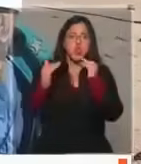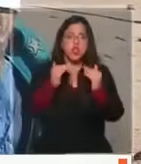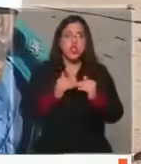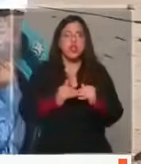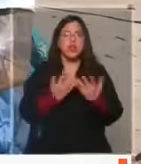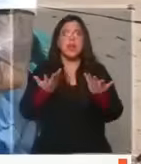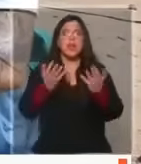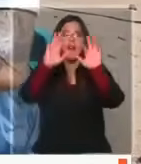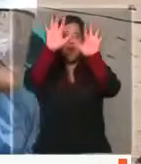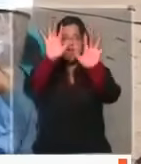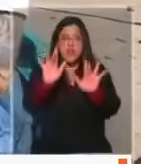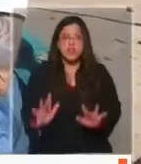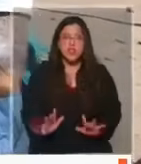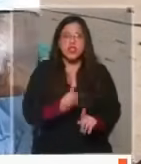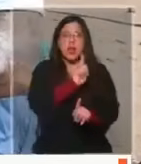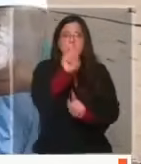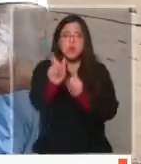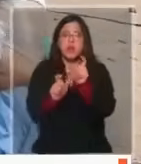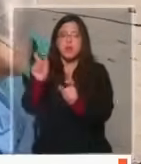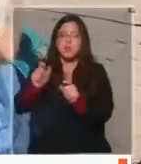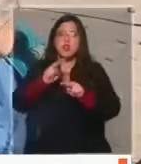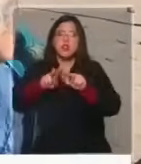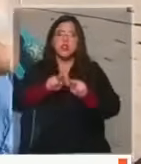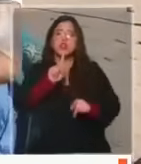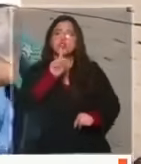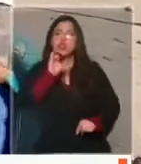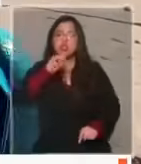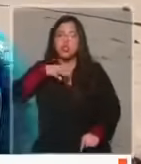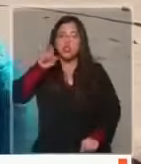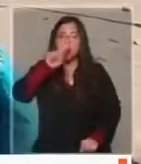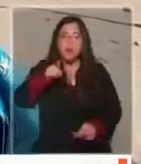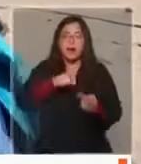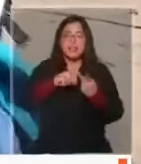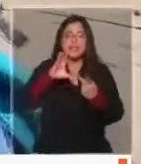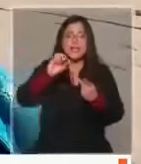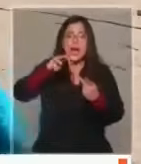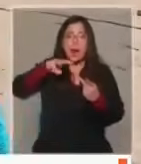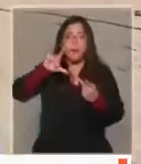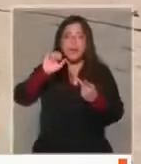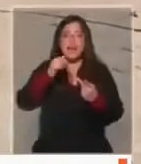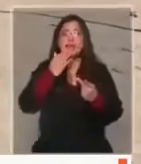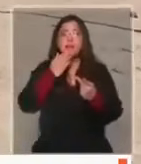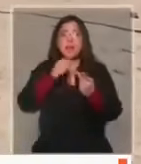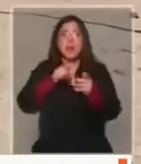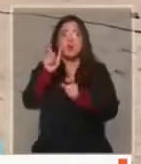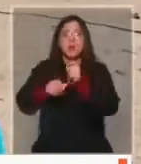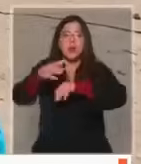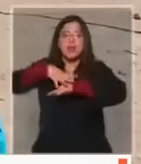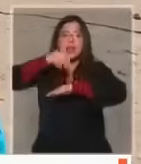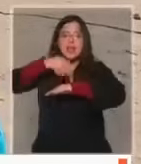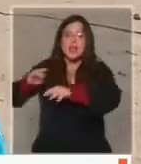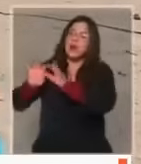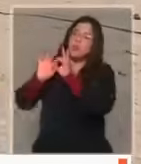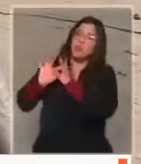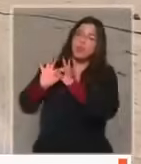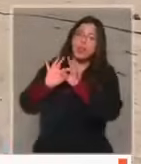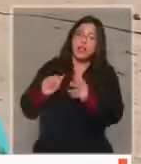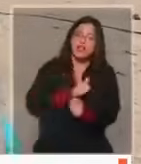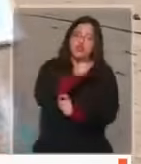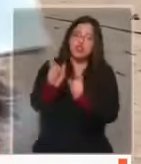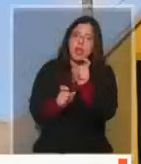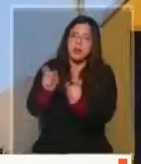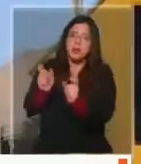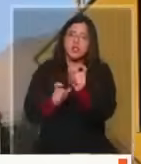los que también lo hicieron con Tomasito, con Camila, y ahora lo hacemos por la gente de Arica. Muchas gracias, agradecido de toda la gente del